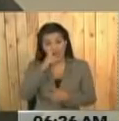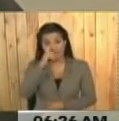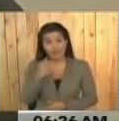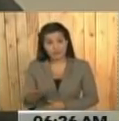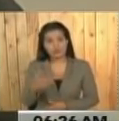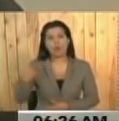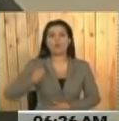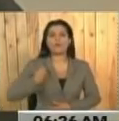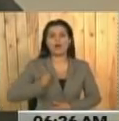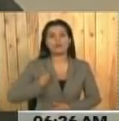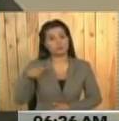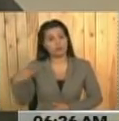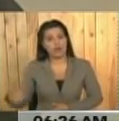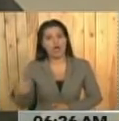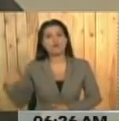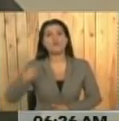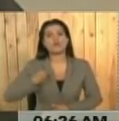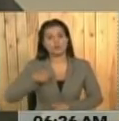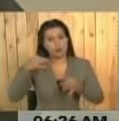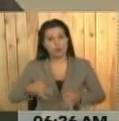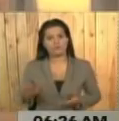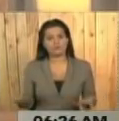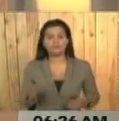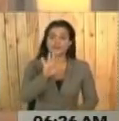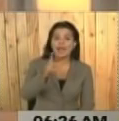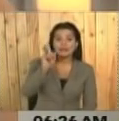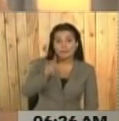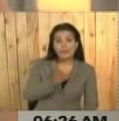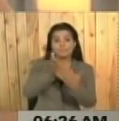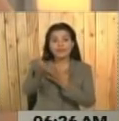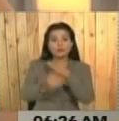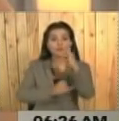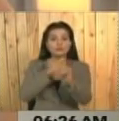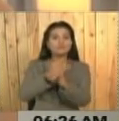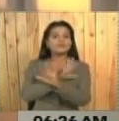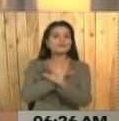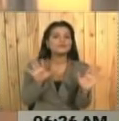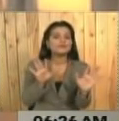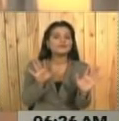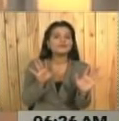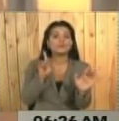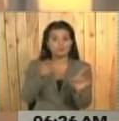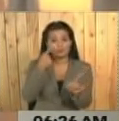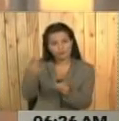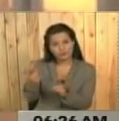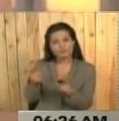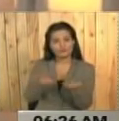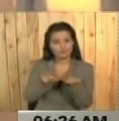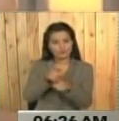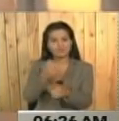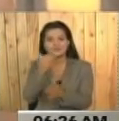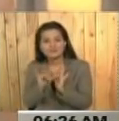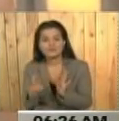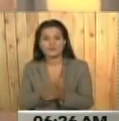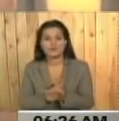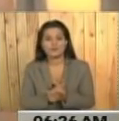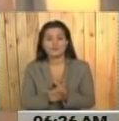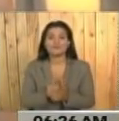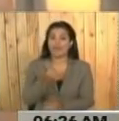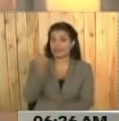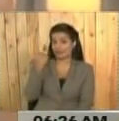jubilado tiene su jubilación medios internacionales que han atacado y usted lo ha vivido de cerca ad diosdado cabello Sí claro ayer estaba viendo Por